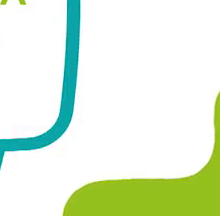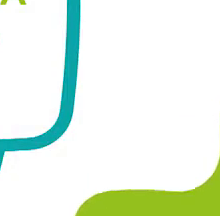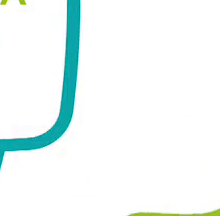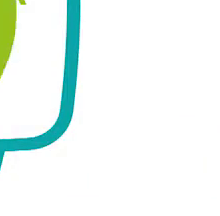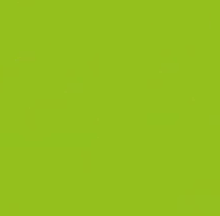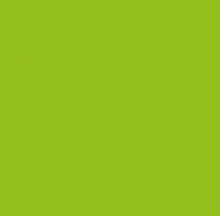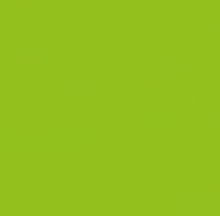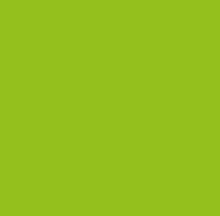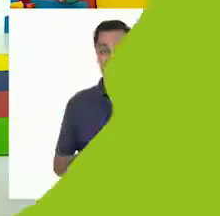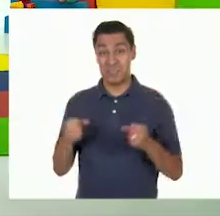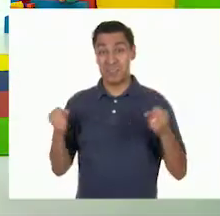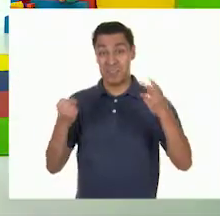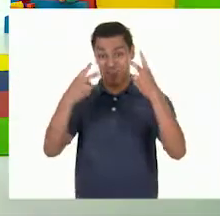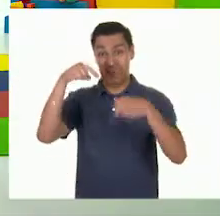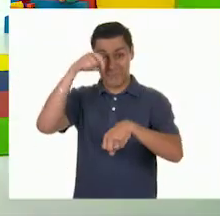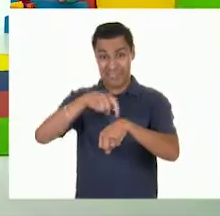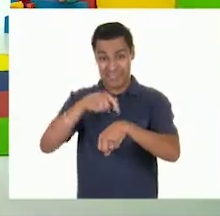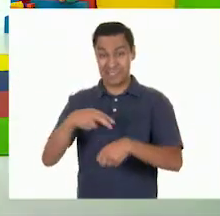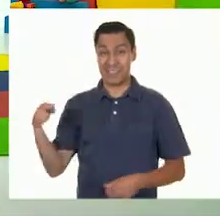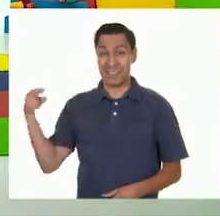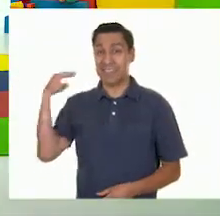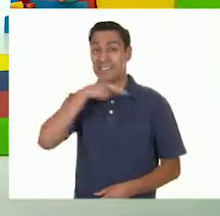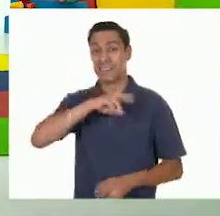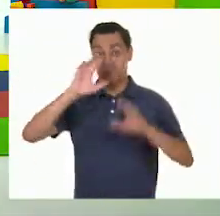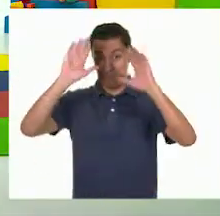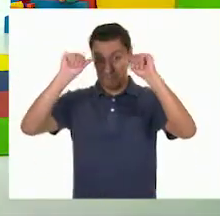nos vemos muy pronto vete preparando